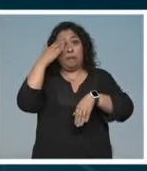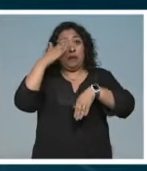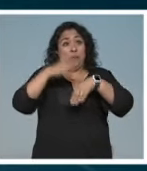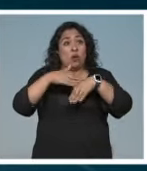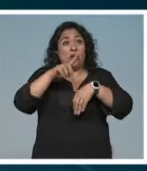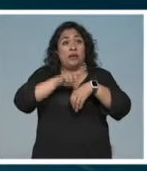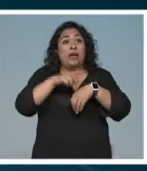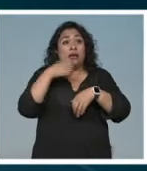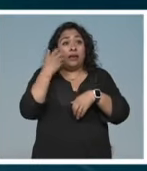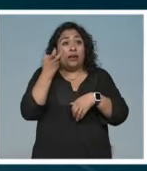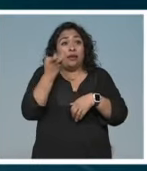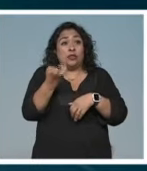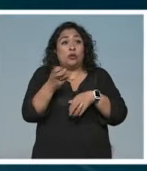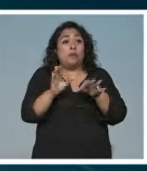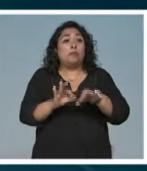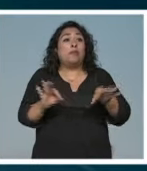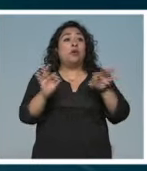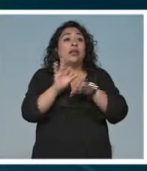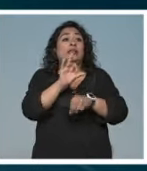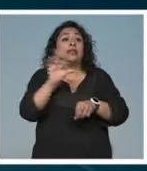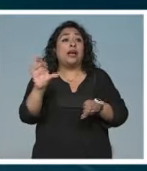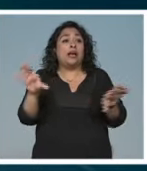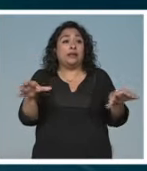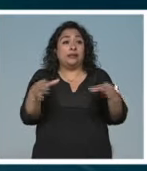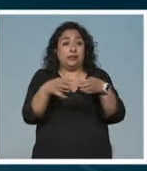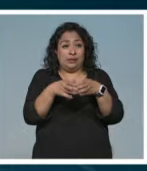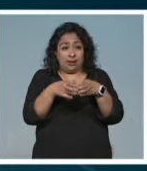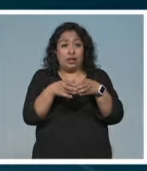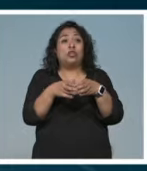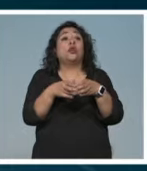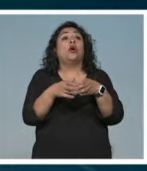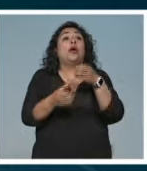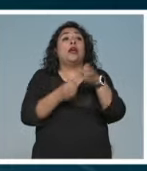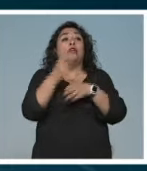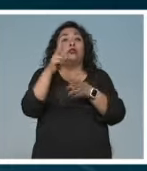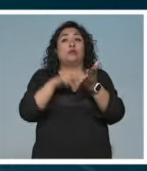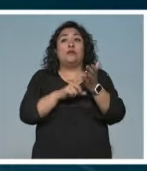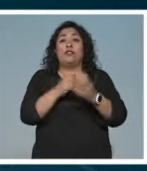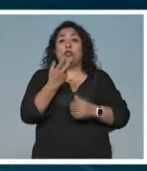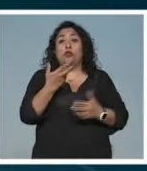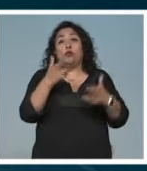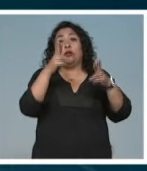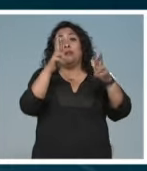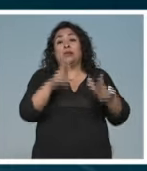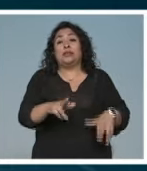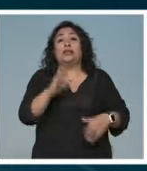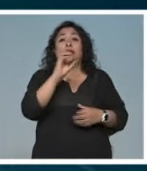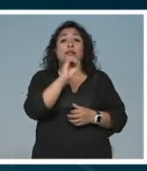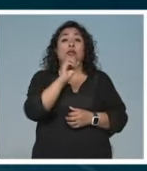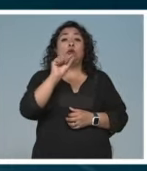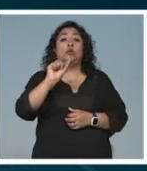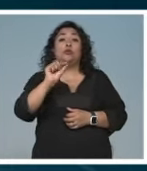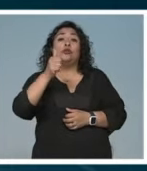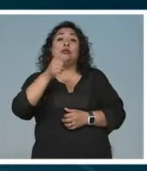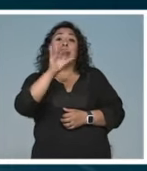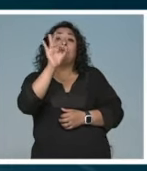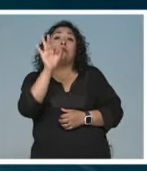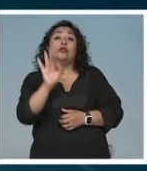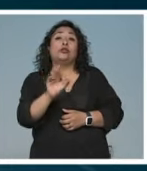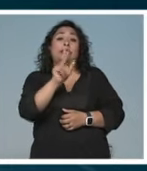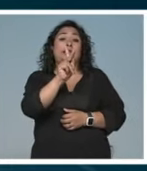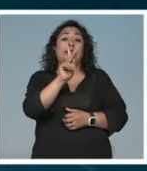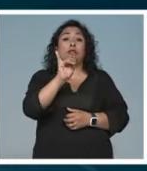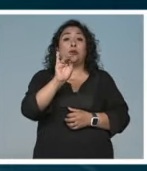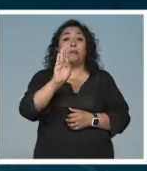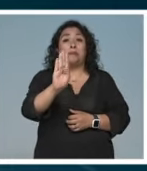que buscará exaltar la importancia de este sector, que en 2021 representó el 0.6% del